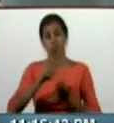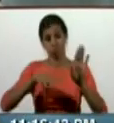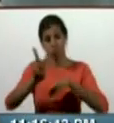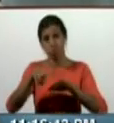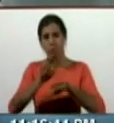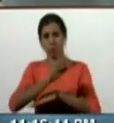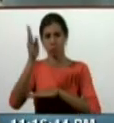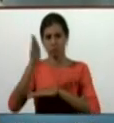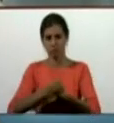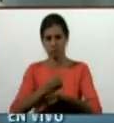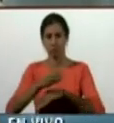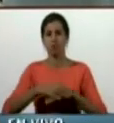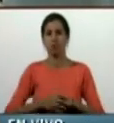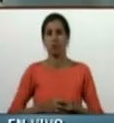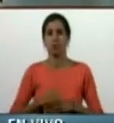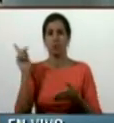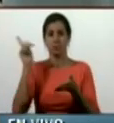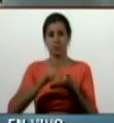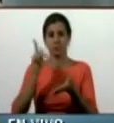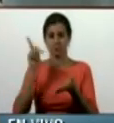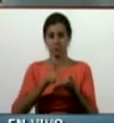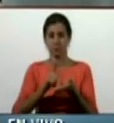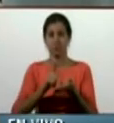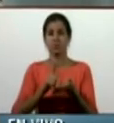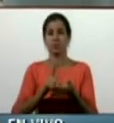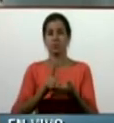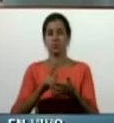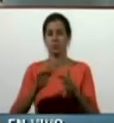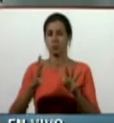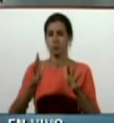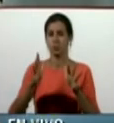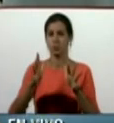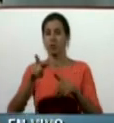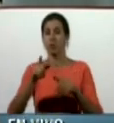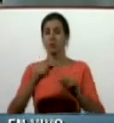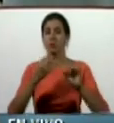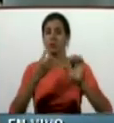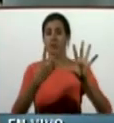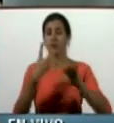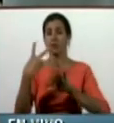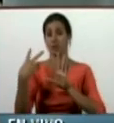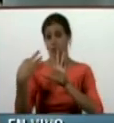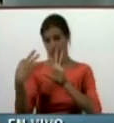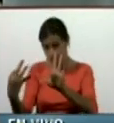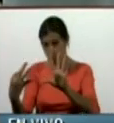99.12% y una participación relativa del